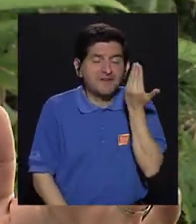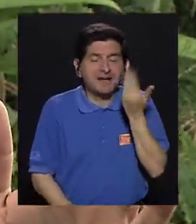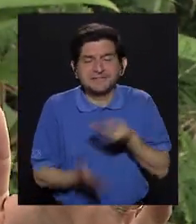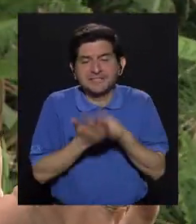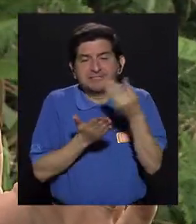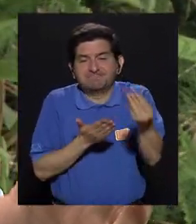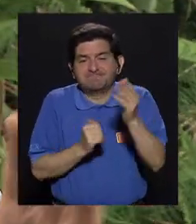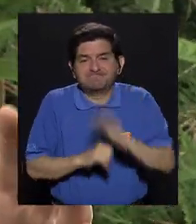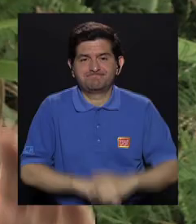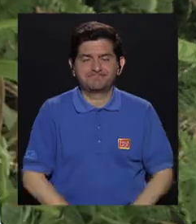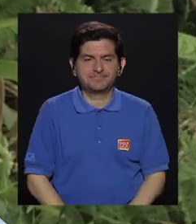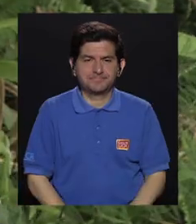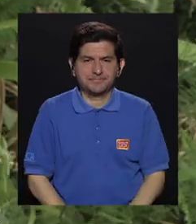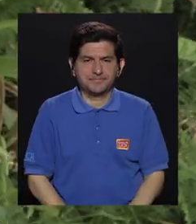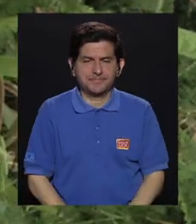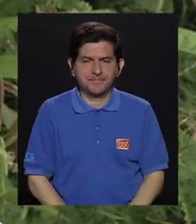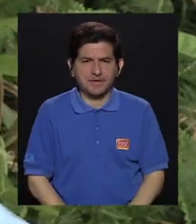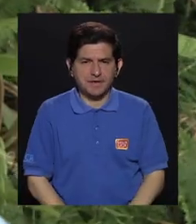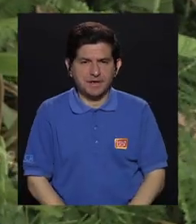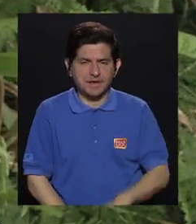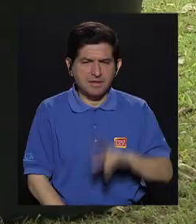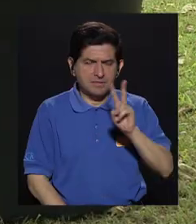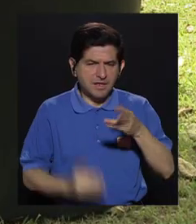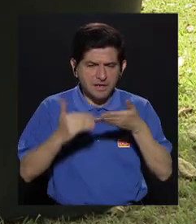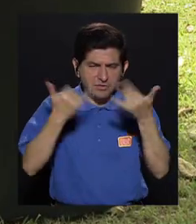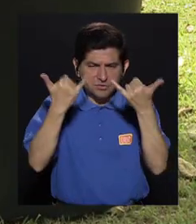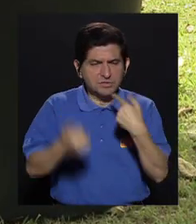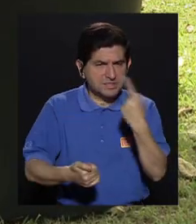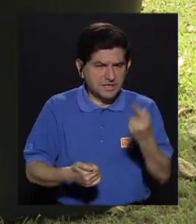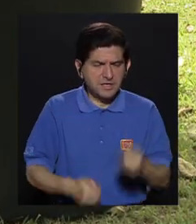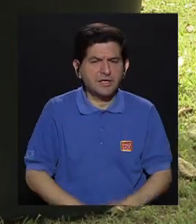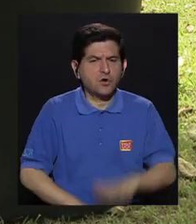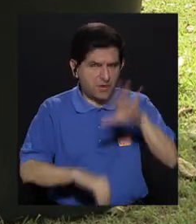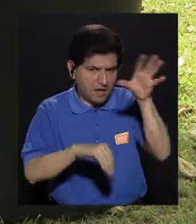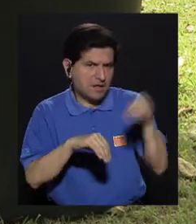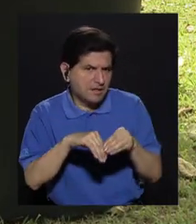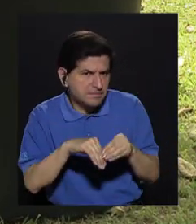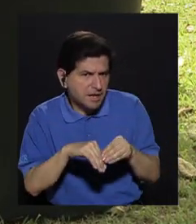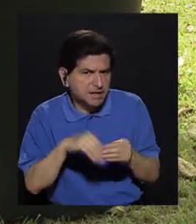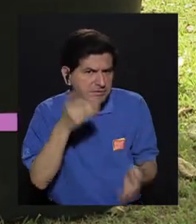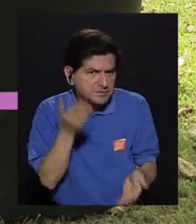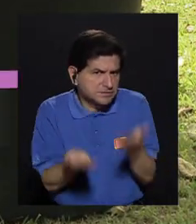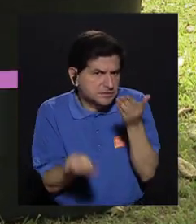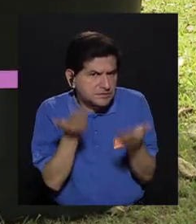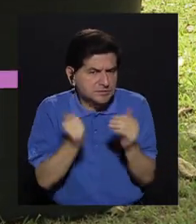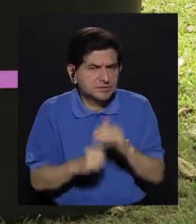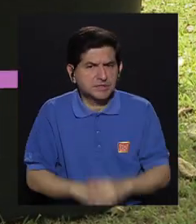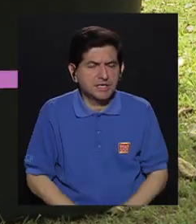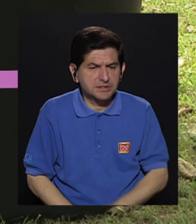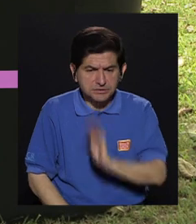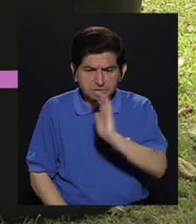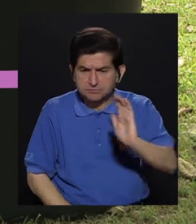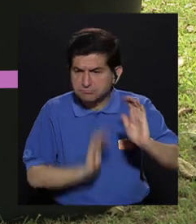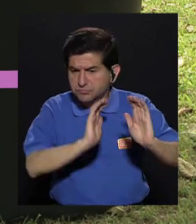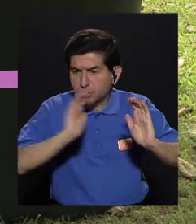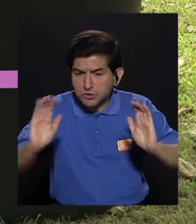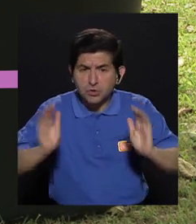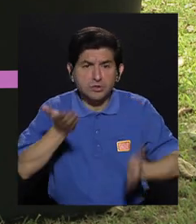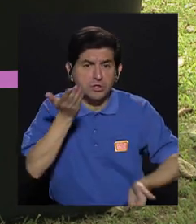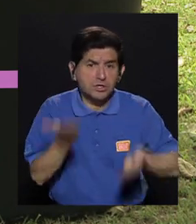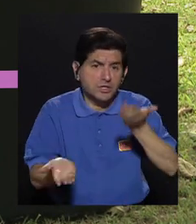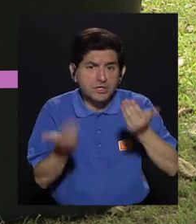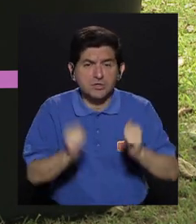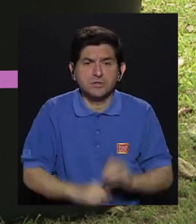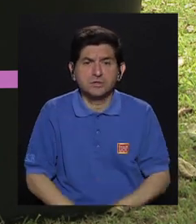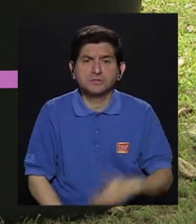de fácil adquisición. Doctor, aparte de esos dos elementos que usted menciona, me imagino que también estos niños, porque